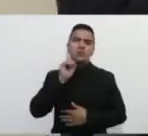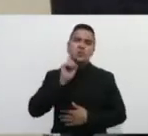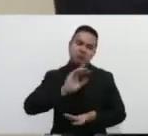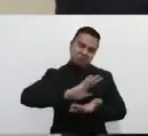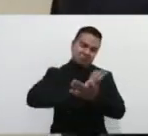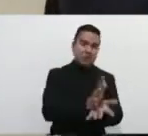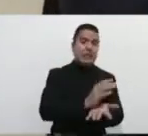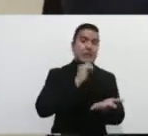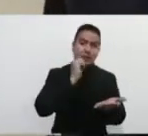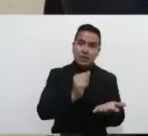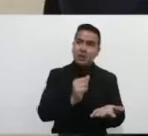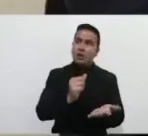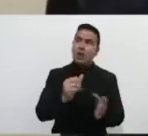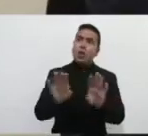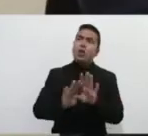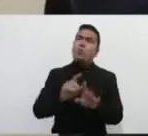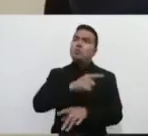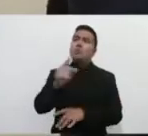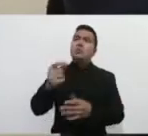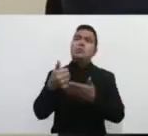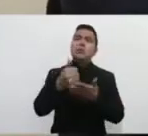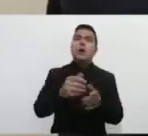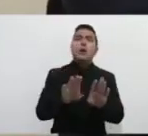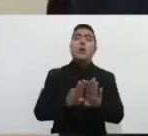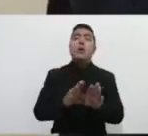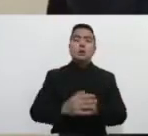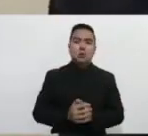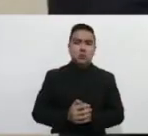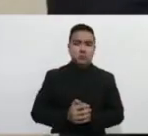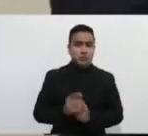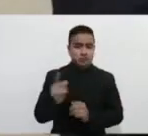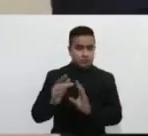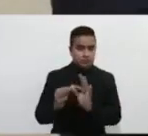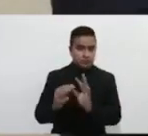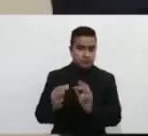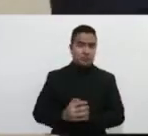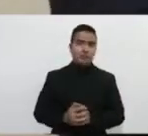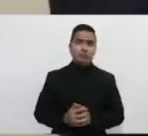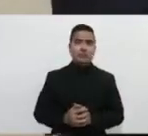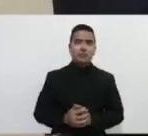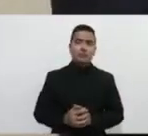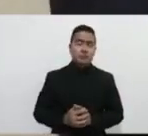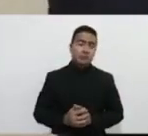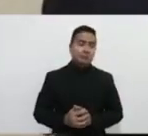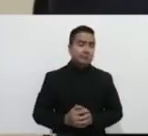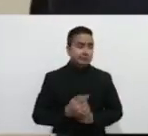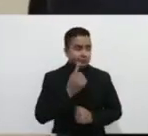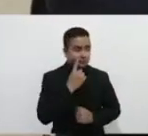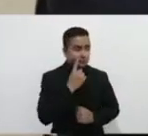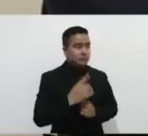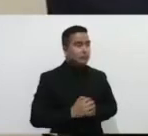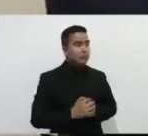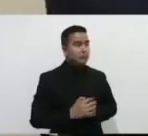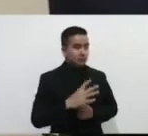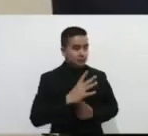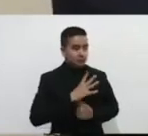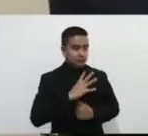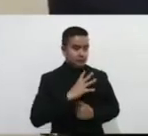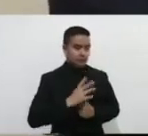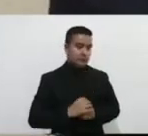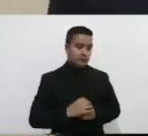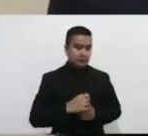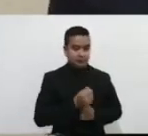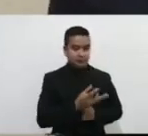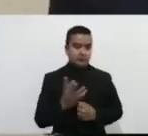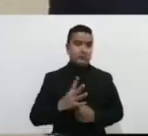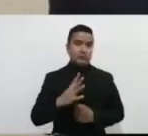¿Qué están haciendo para erradicar y para apoyar a las mujeres que sufren violencia política por razón de género? Pues mira, yo